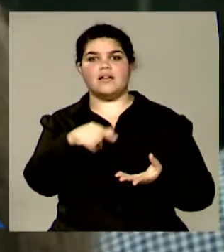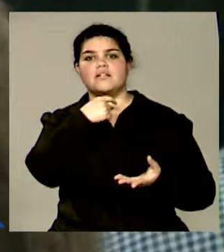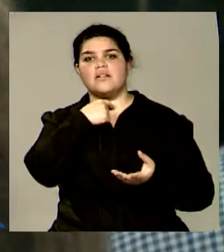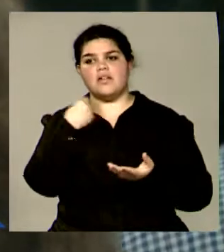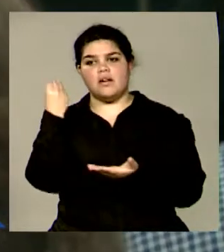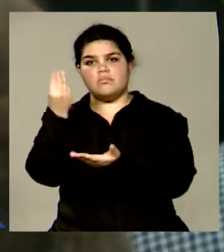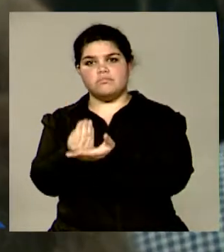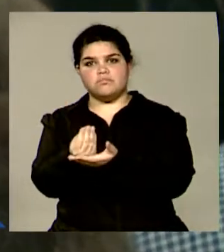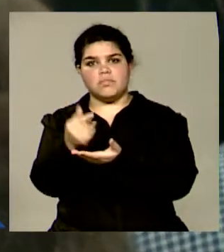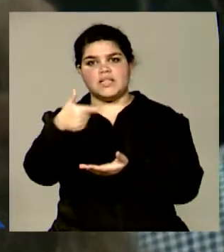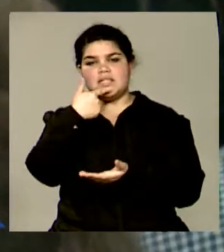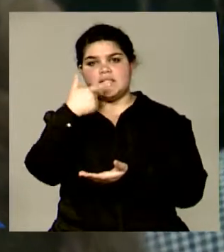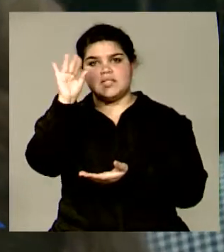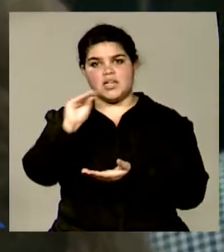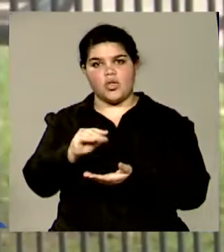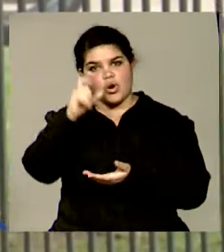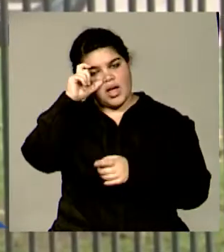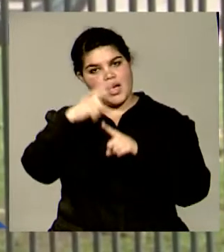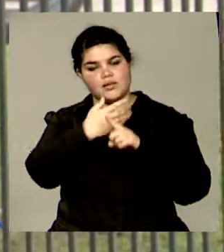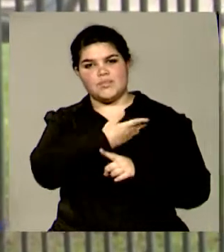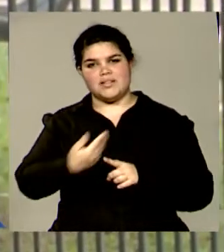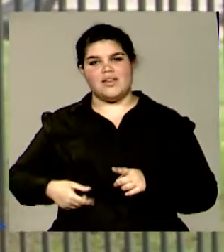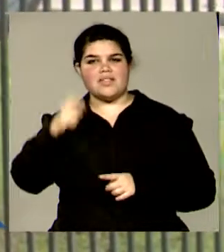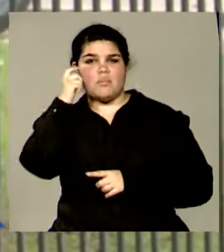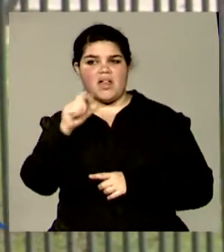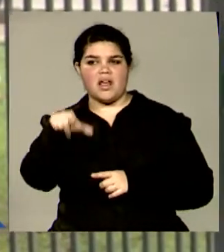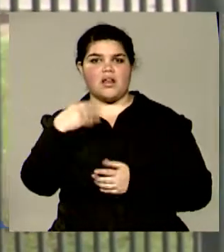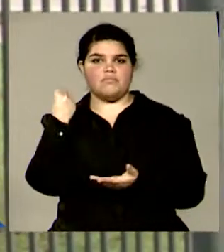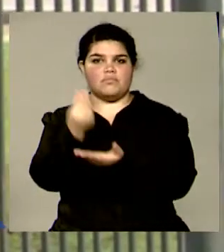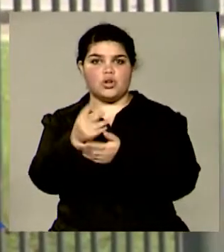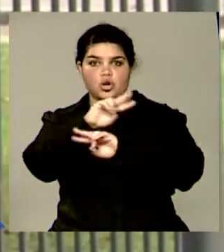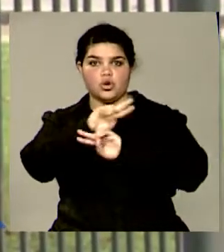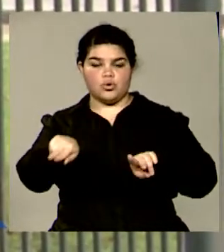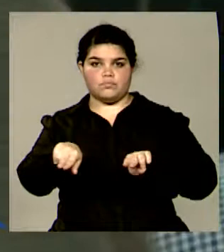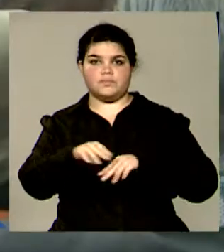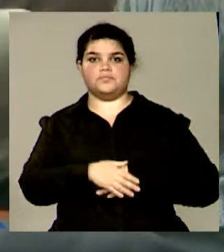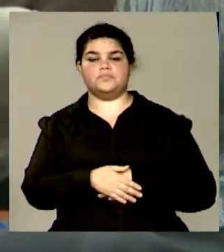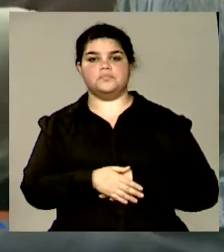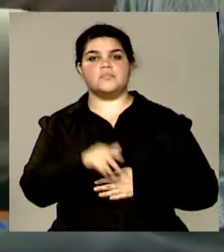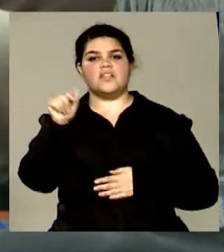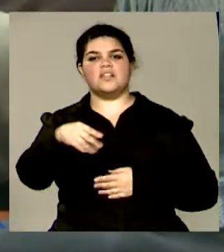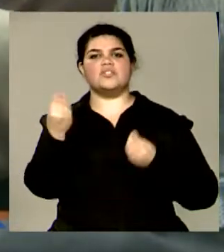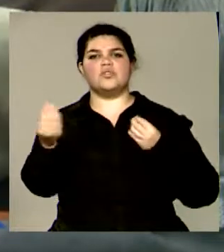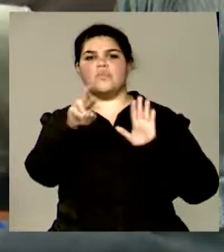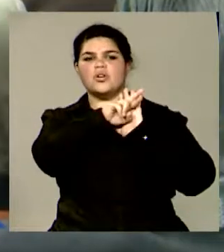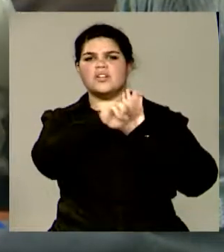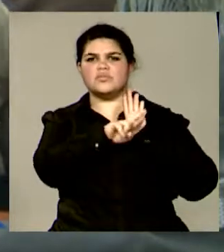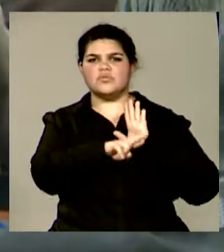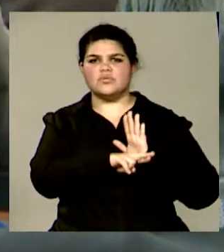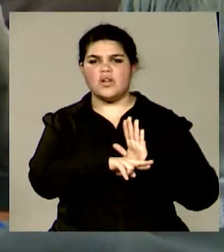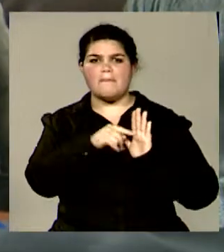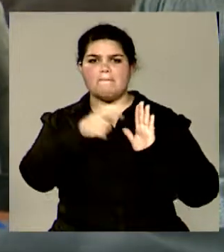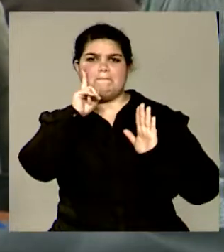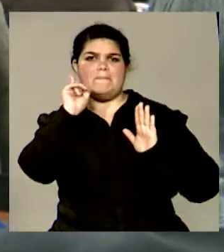candidatura del senador y expresidente Carlos Menem. Calificó la referida resolución como un peligro